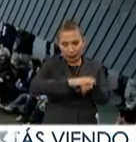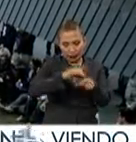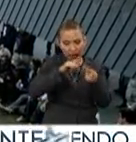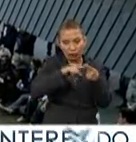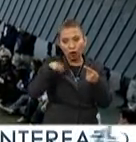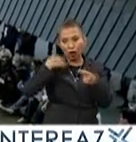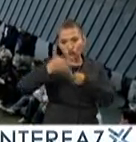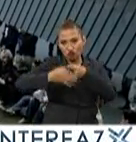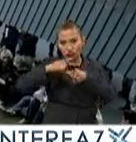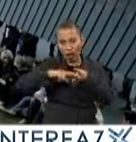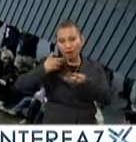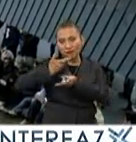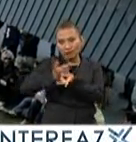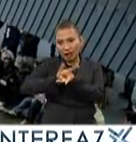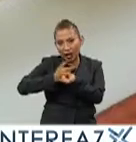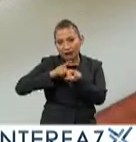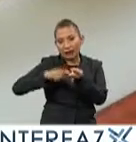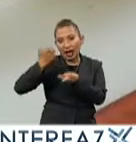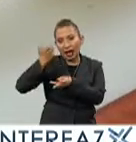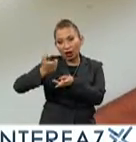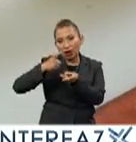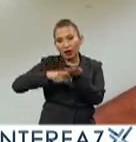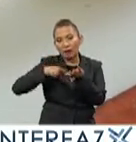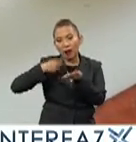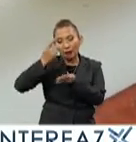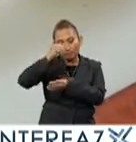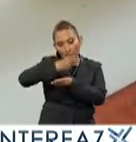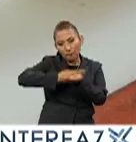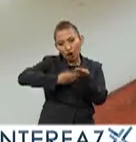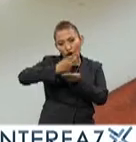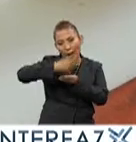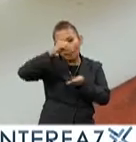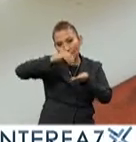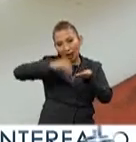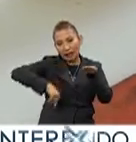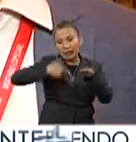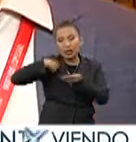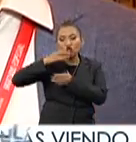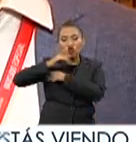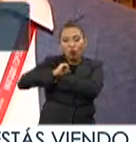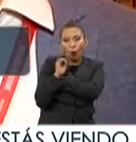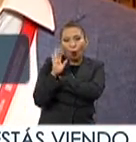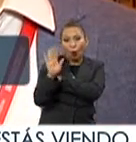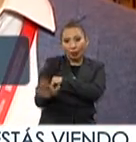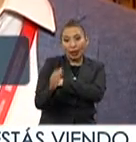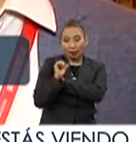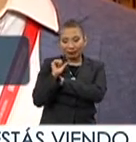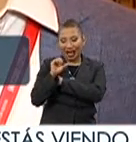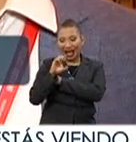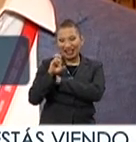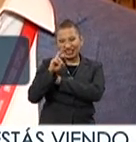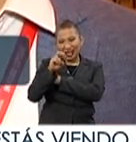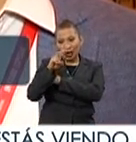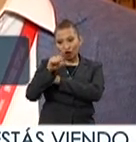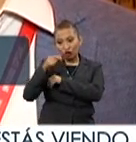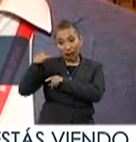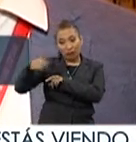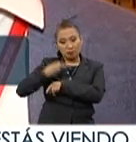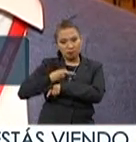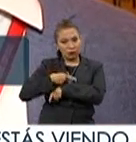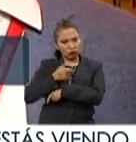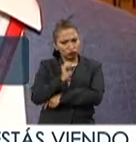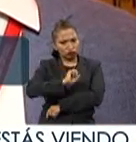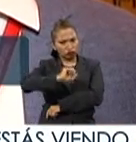administrativa, jurídica, financiera, económica, programación y la parte de acervos. En el área de acervos tenemos